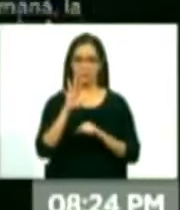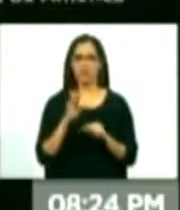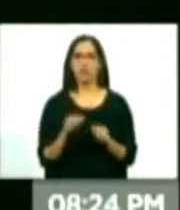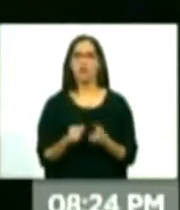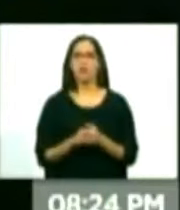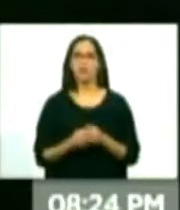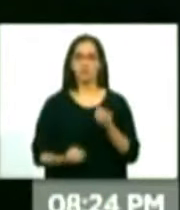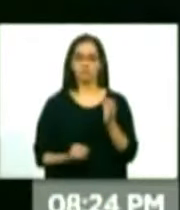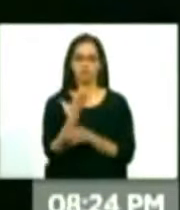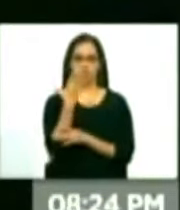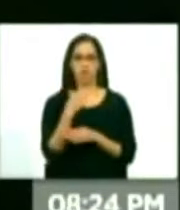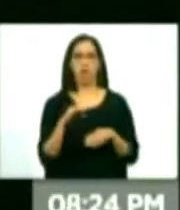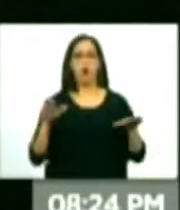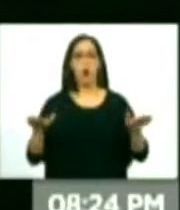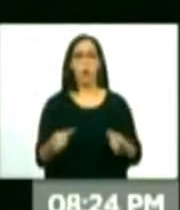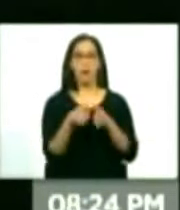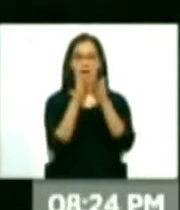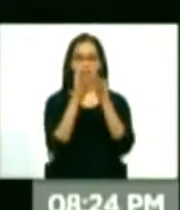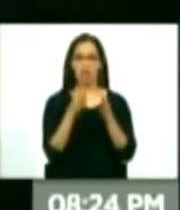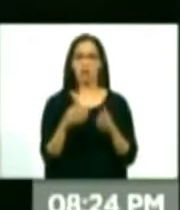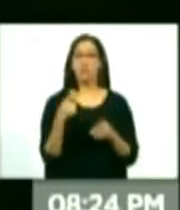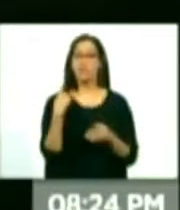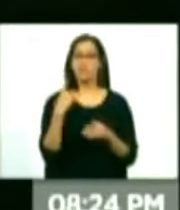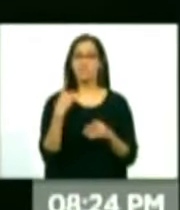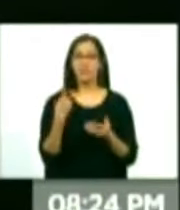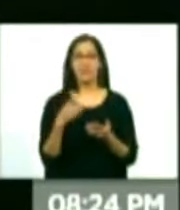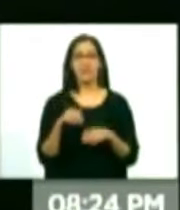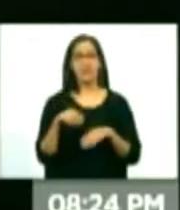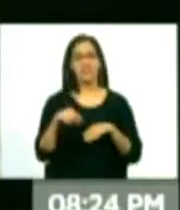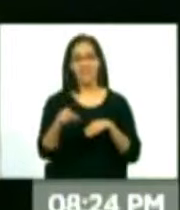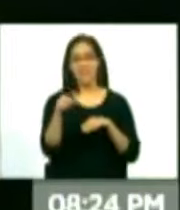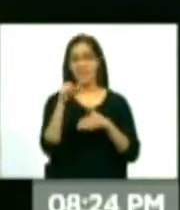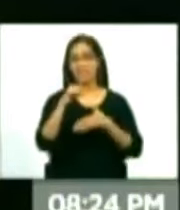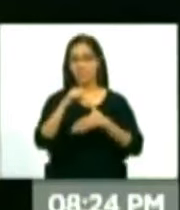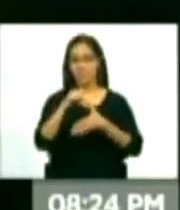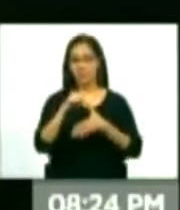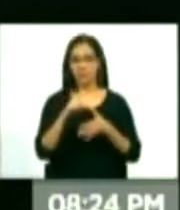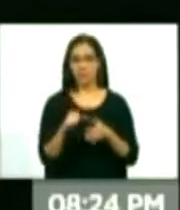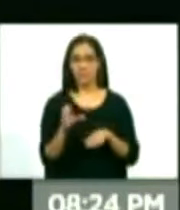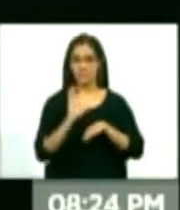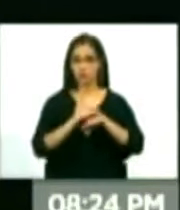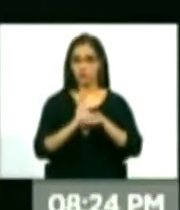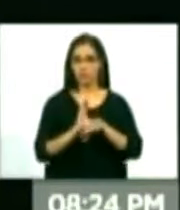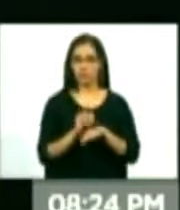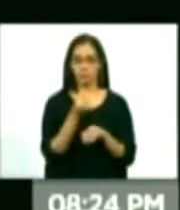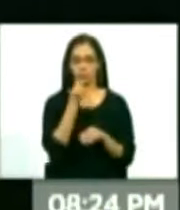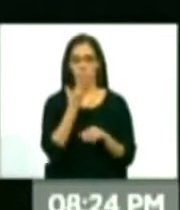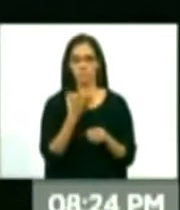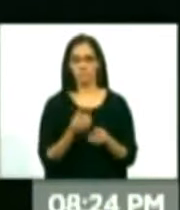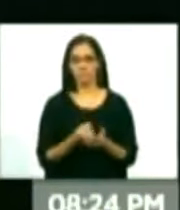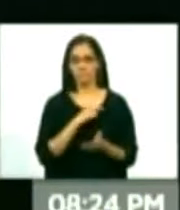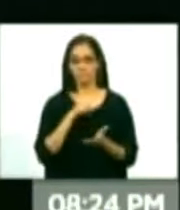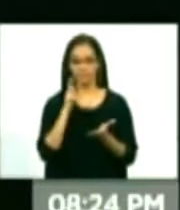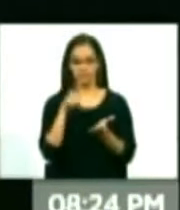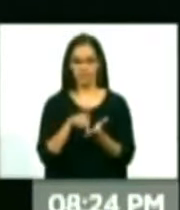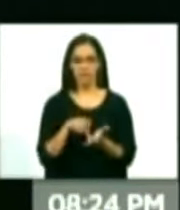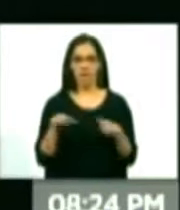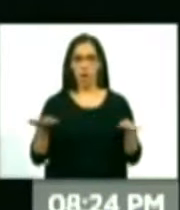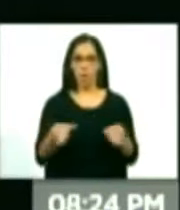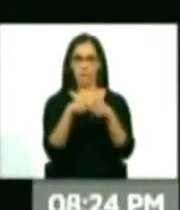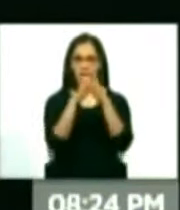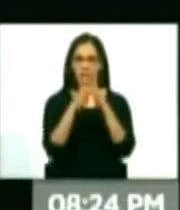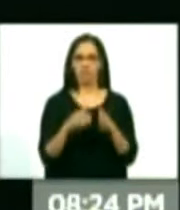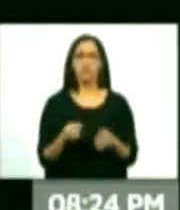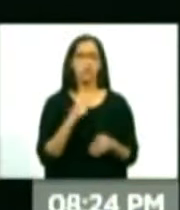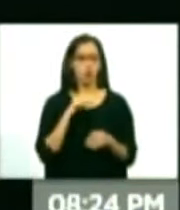Cumaná, la primogénita de América. Y estuvimos, por casualidad ese día, estuvimos nosotros en Cumaná. No lo habíamos planificado de esa